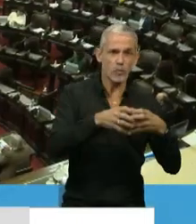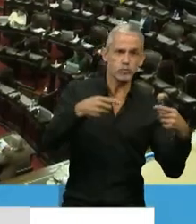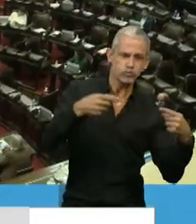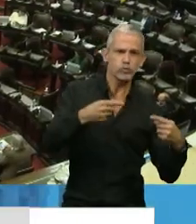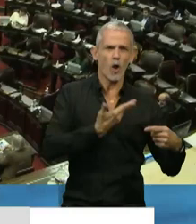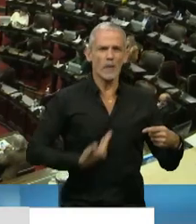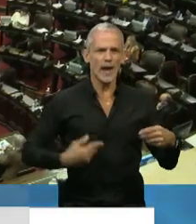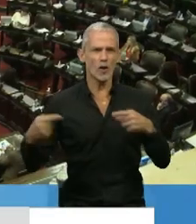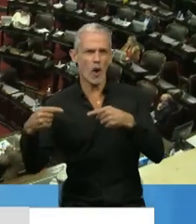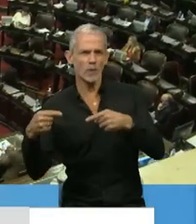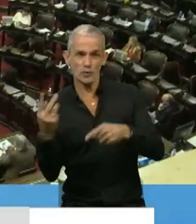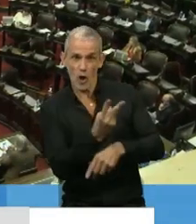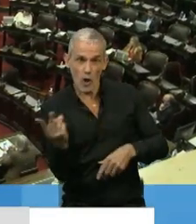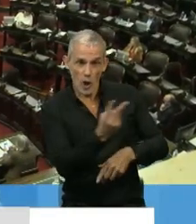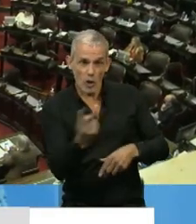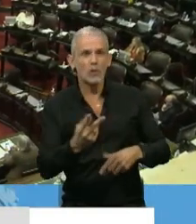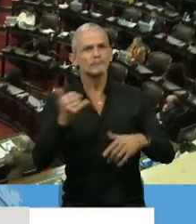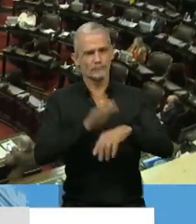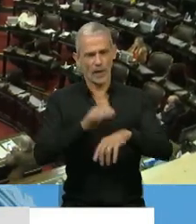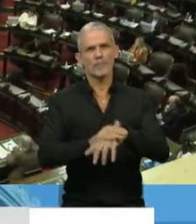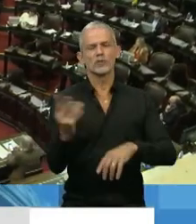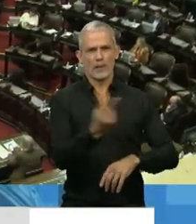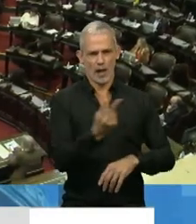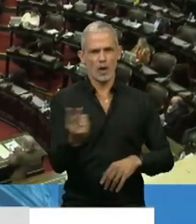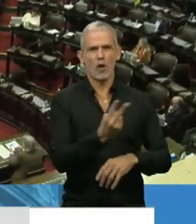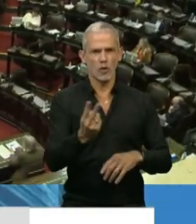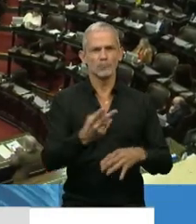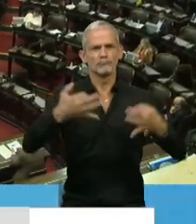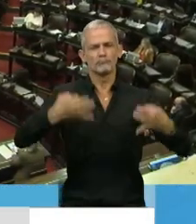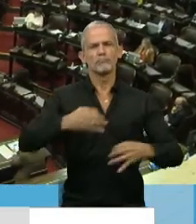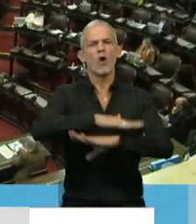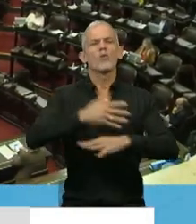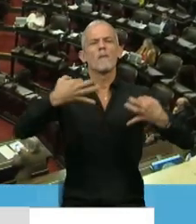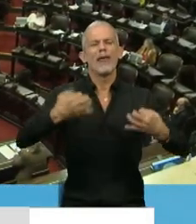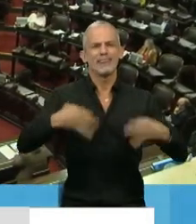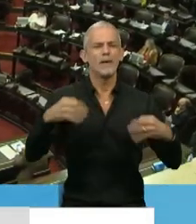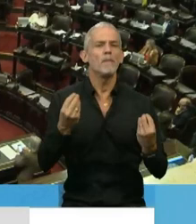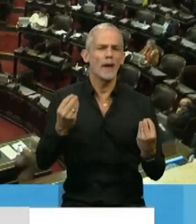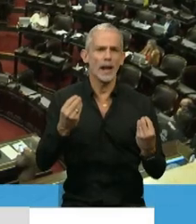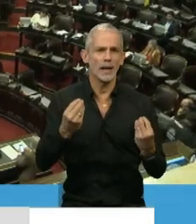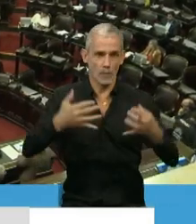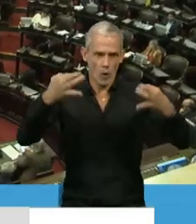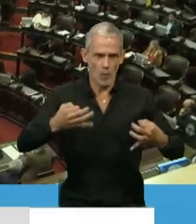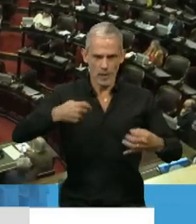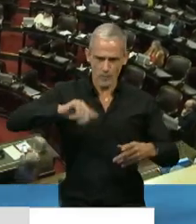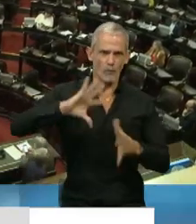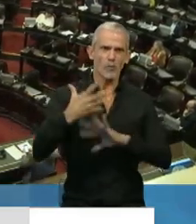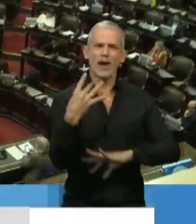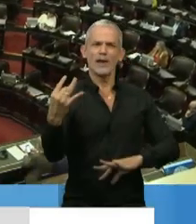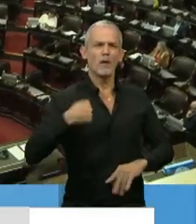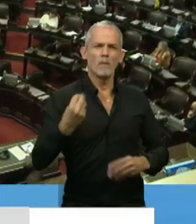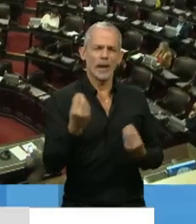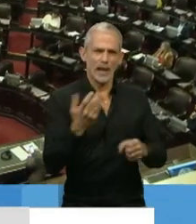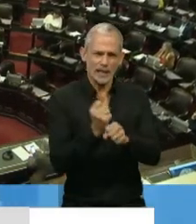oposición, tenemos una responsabilidad y un deber ético inexcusable de cumplir con nuestro mandato. Está